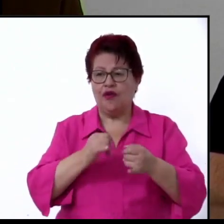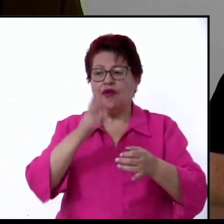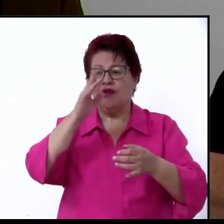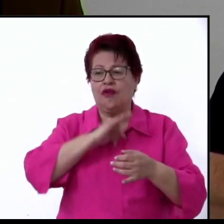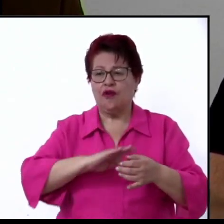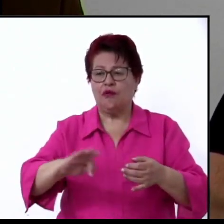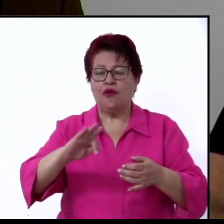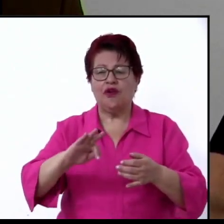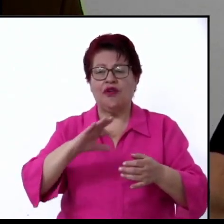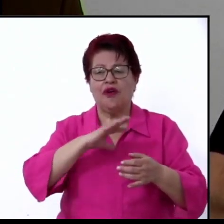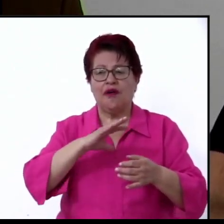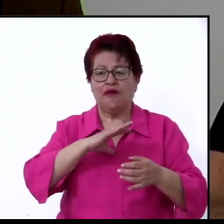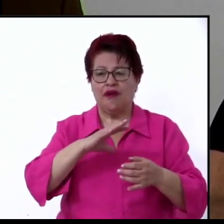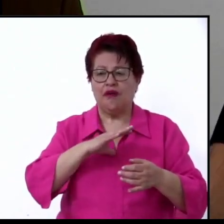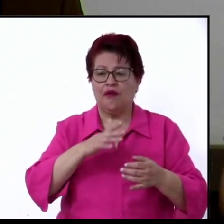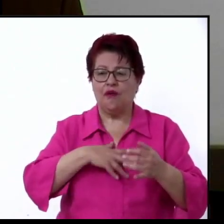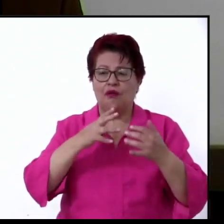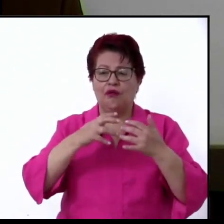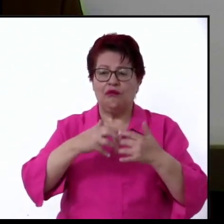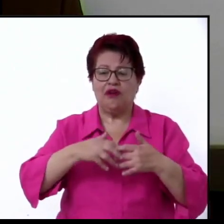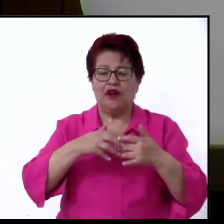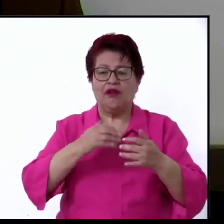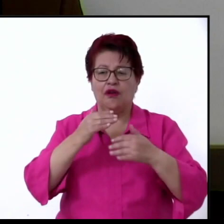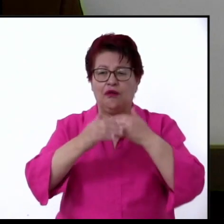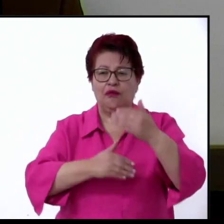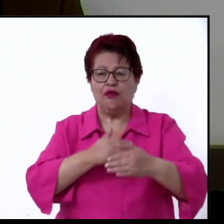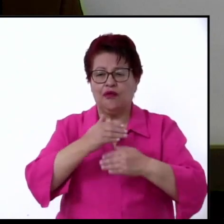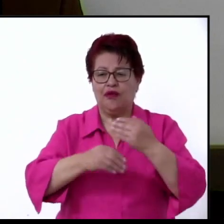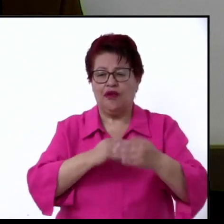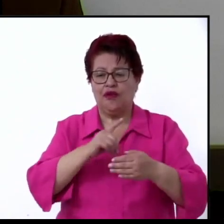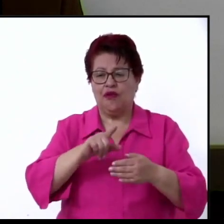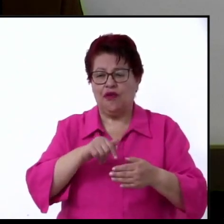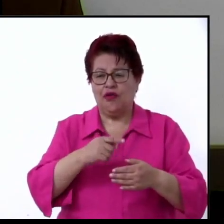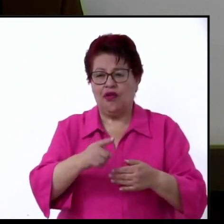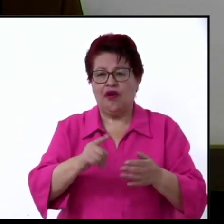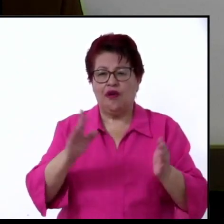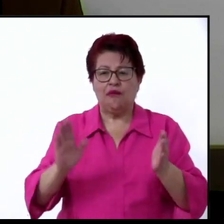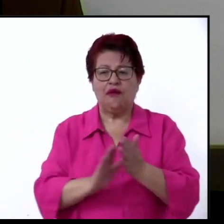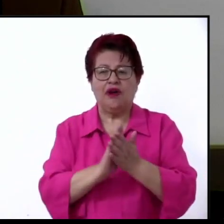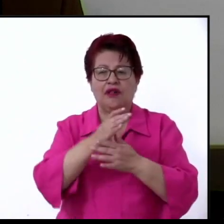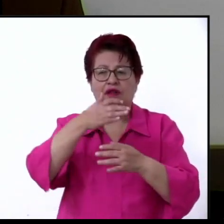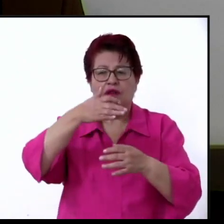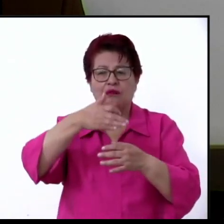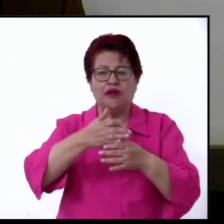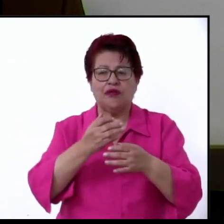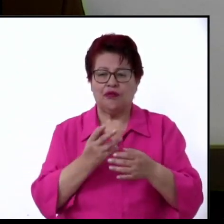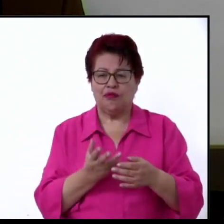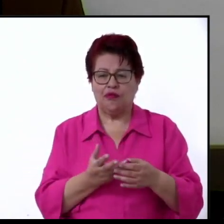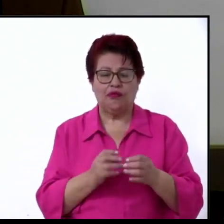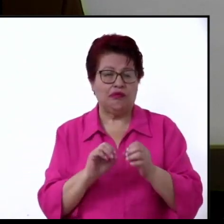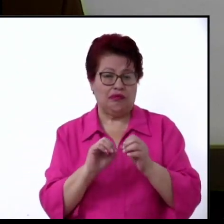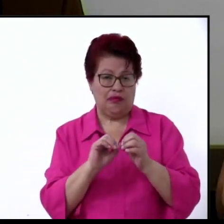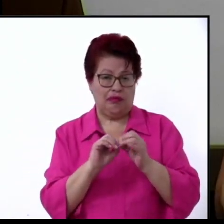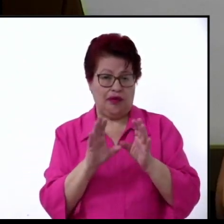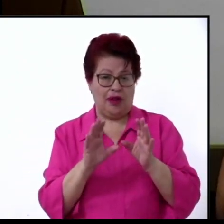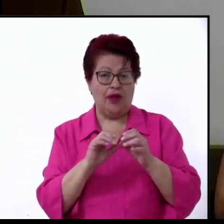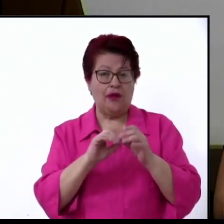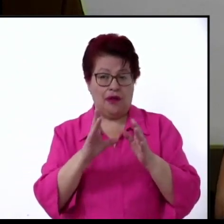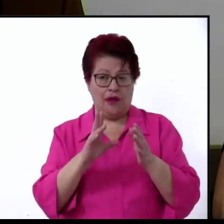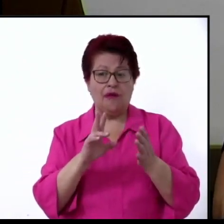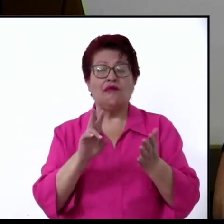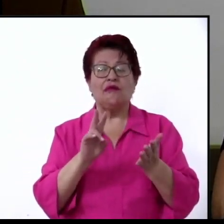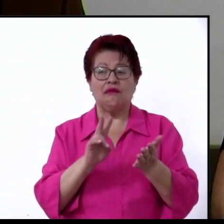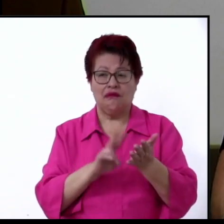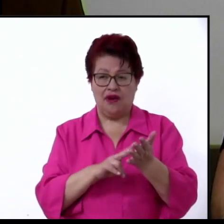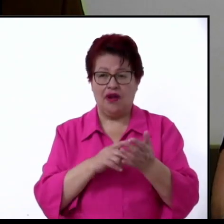puede tener ese mecanismo y ese proceso de participación. Claro que vale la